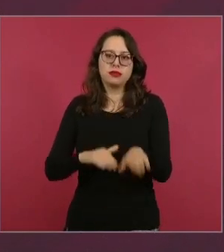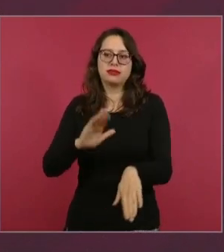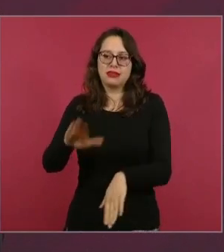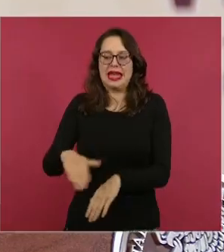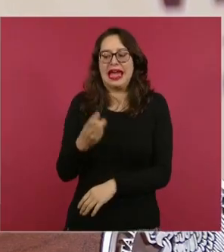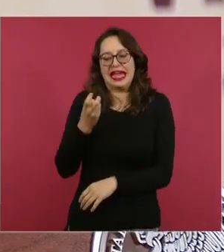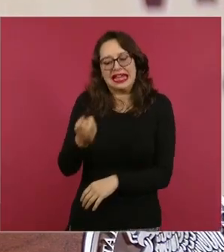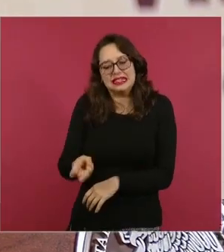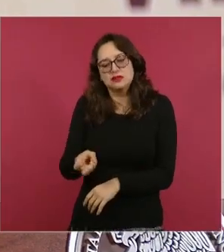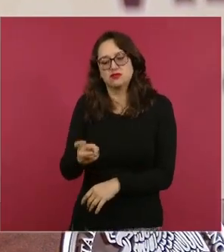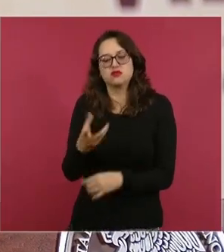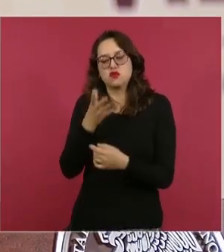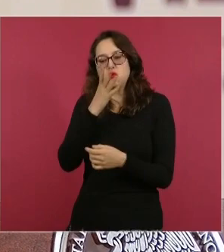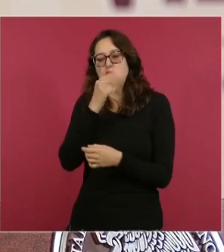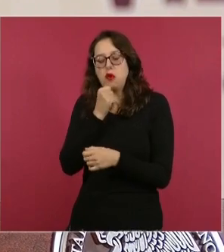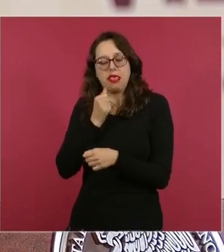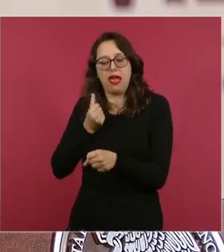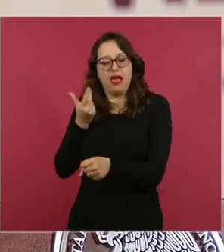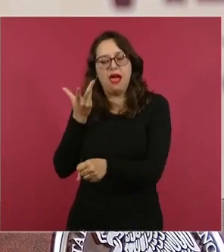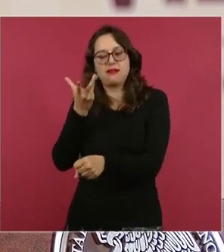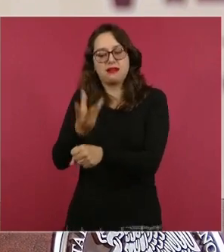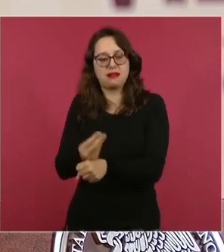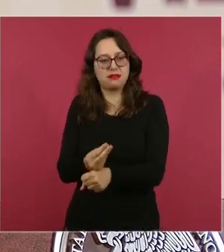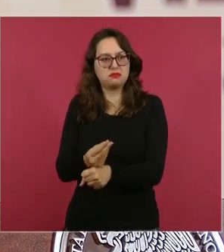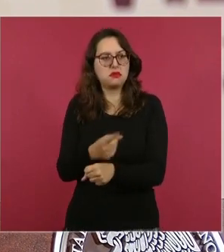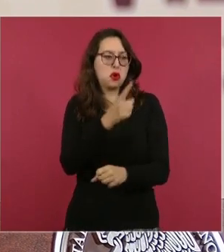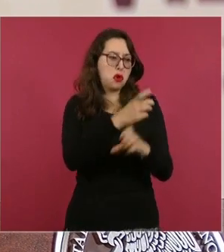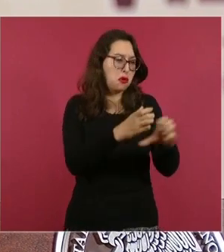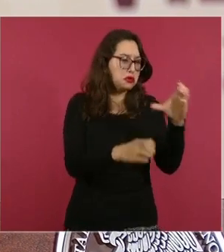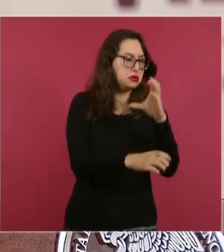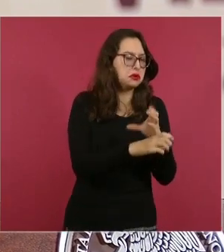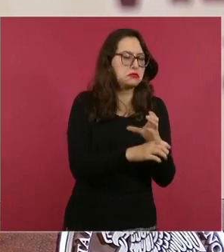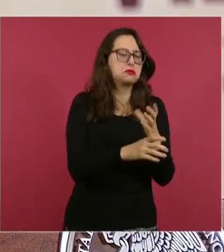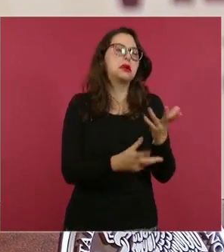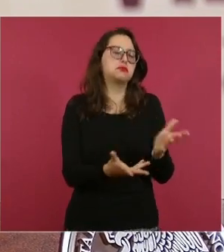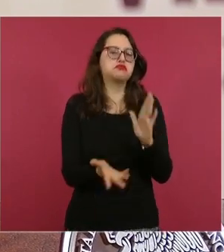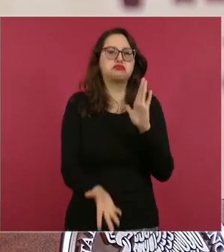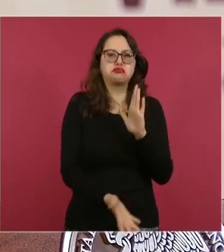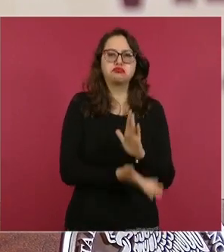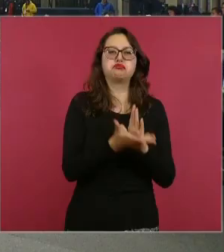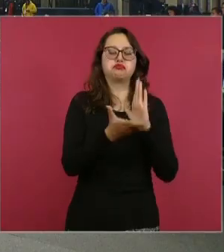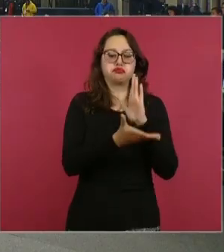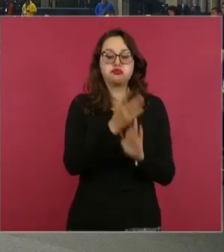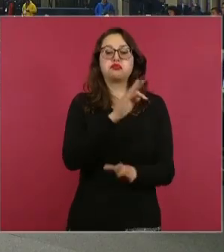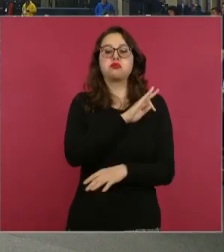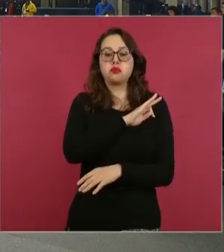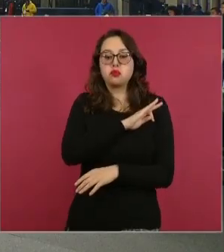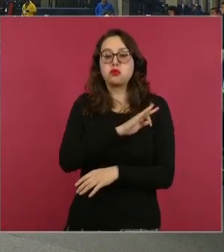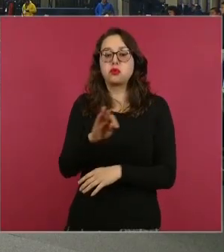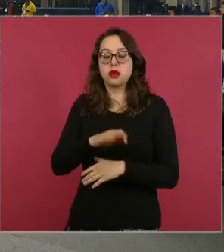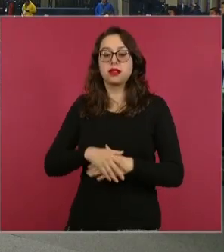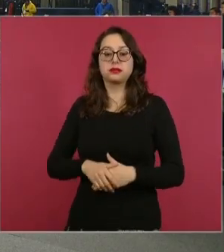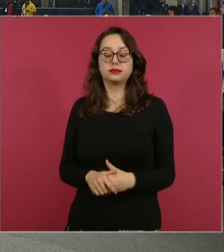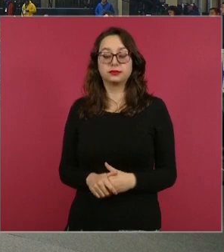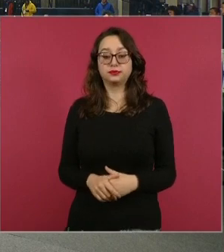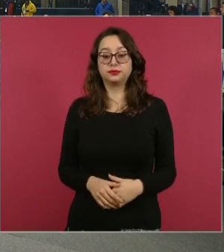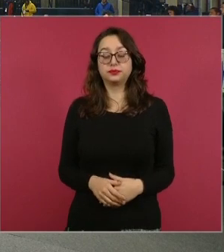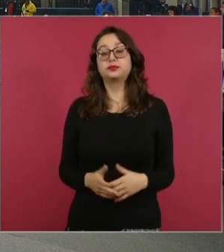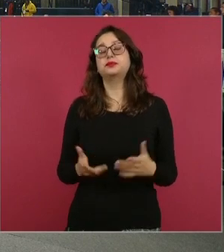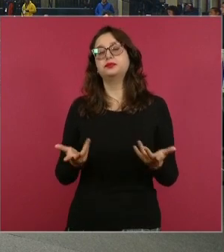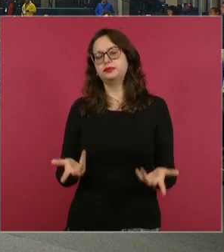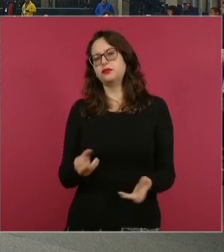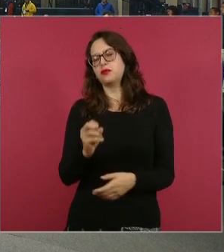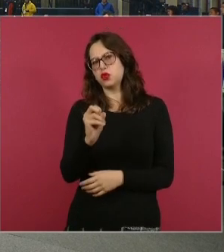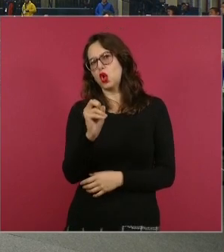se restablece se recupera y lo vamos a hacer okay Y ya con este censo usted